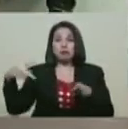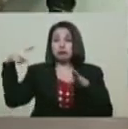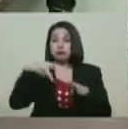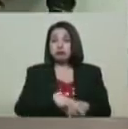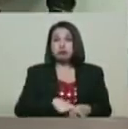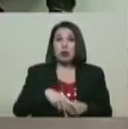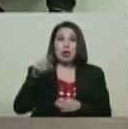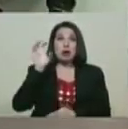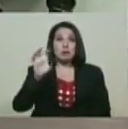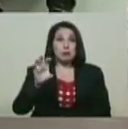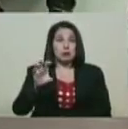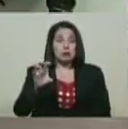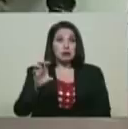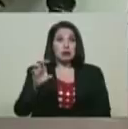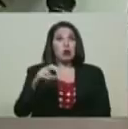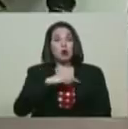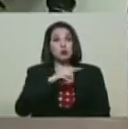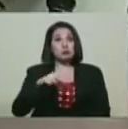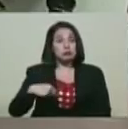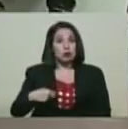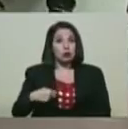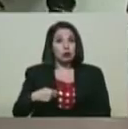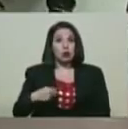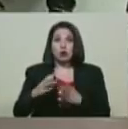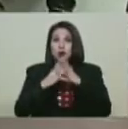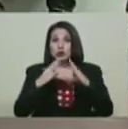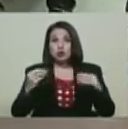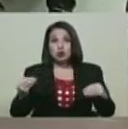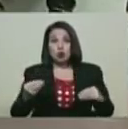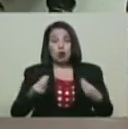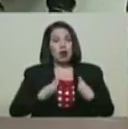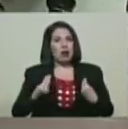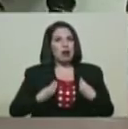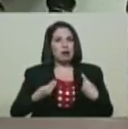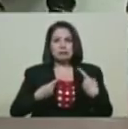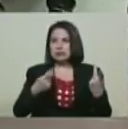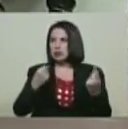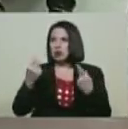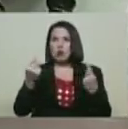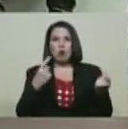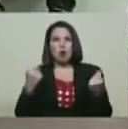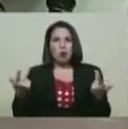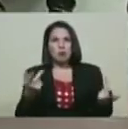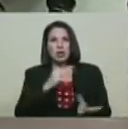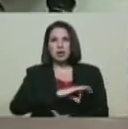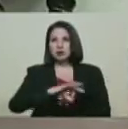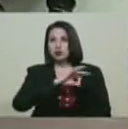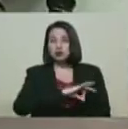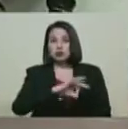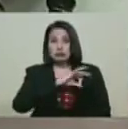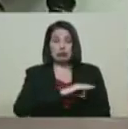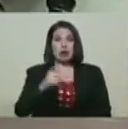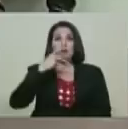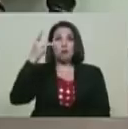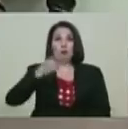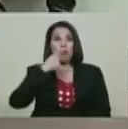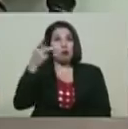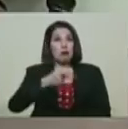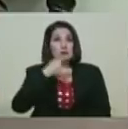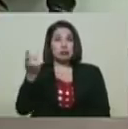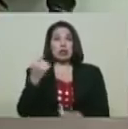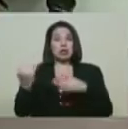Así como lo hemos atajado en todos los campos de la vida económica, social, política,